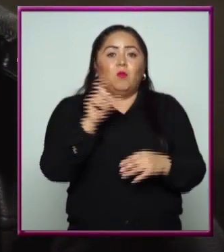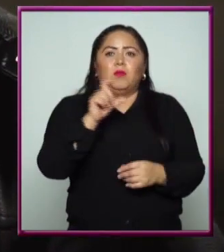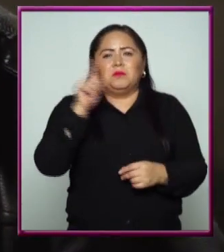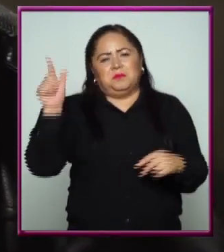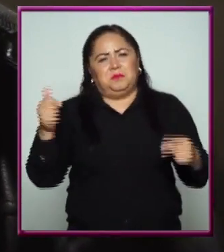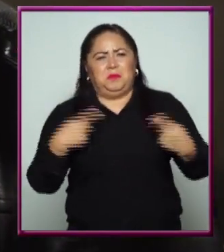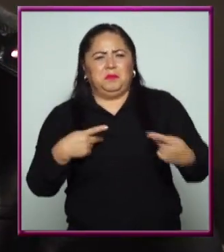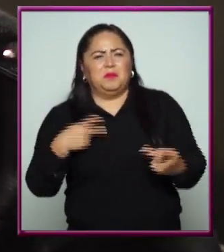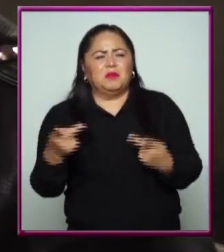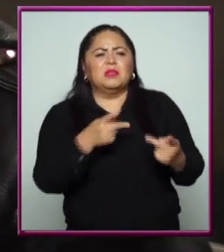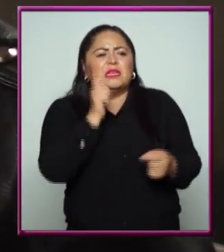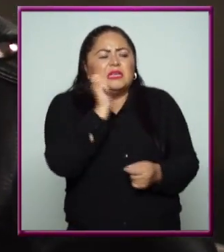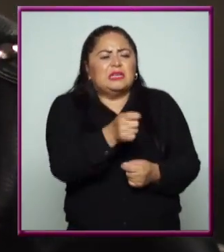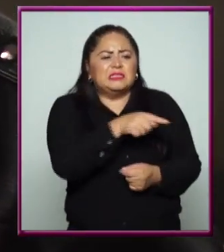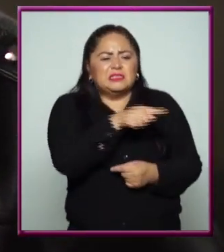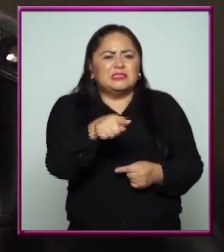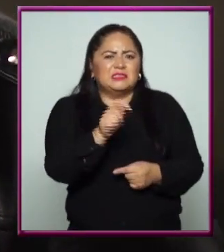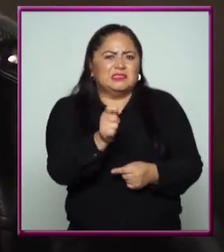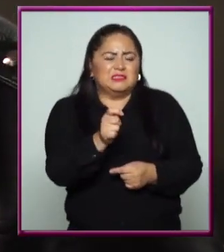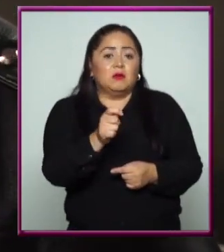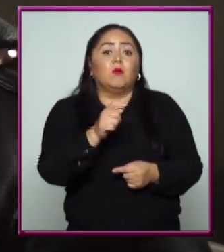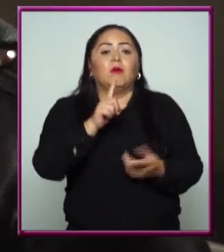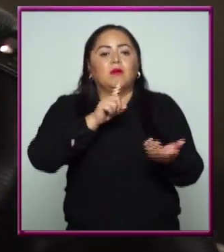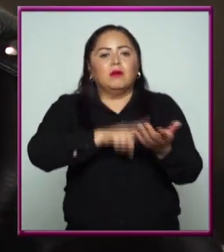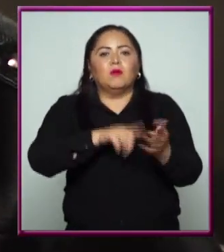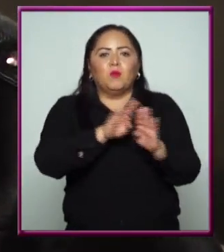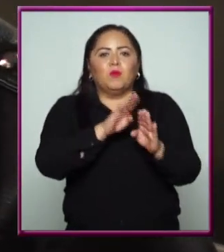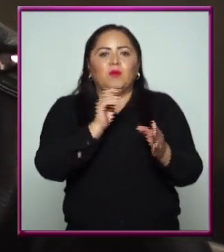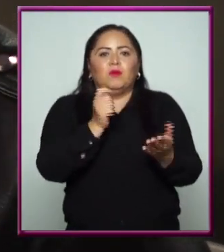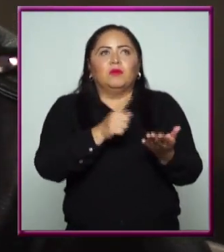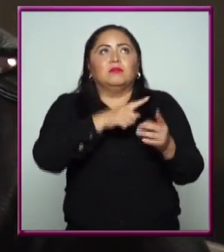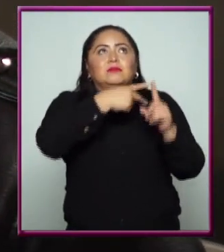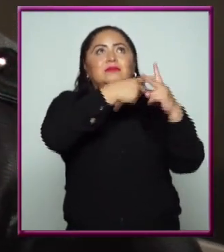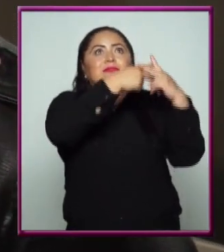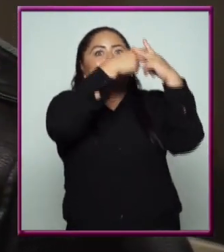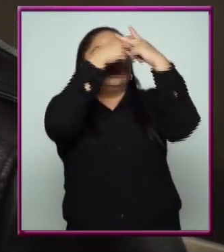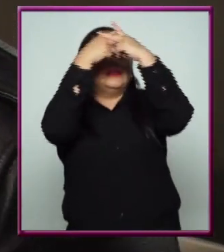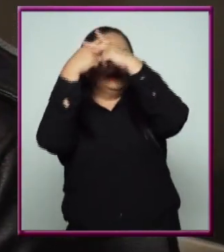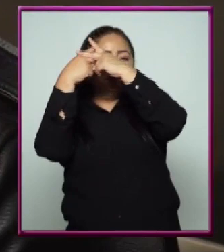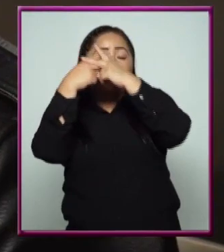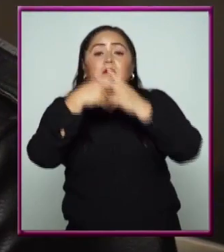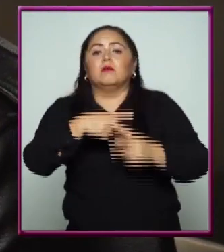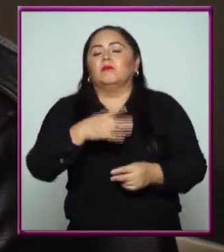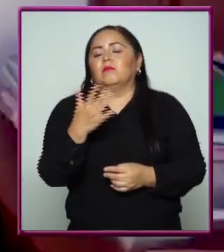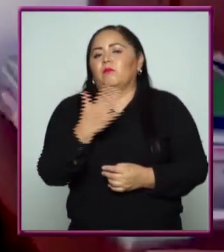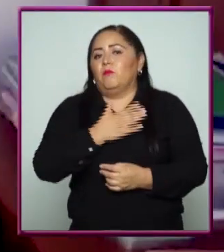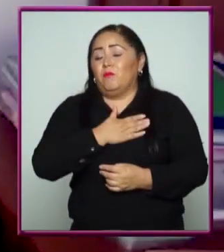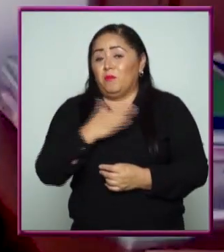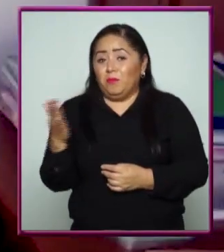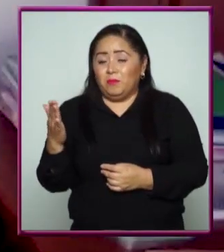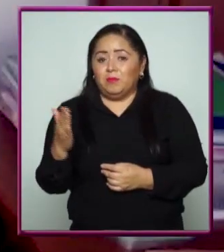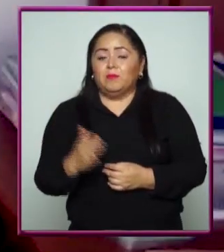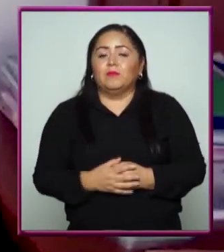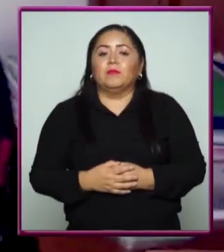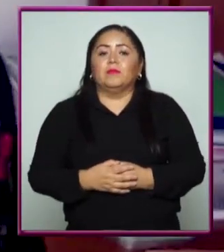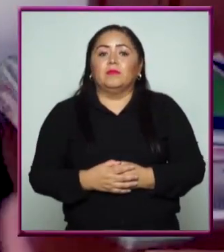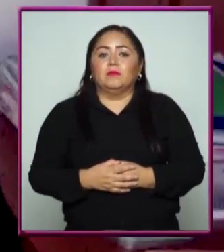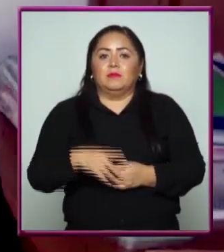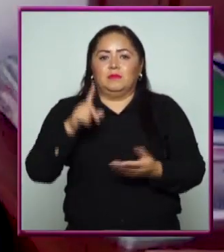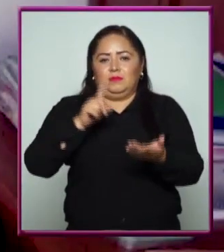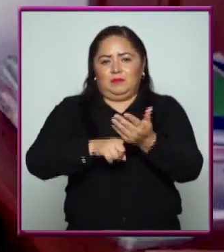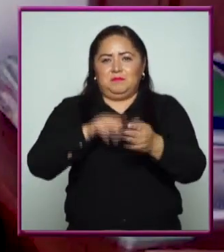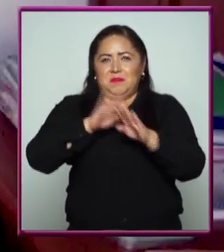se preguntaría, ¿qué son esos elementos que se cocinan en las estrellas? Bueno, en